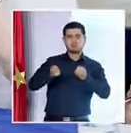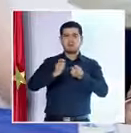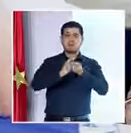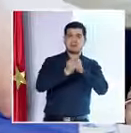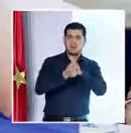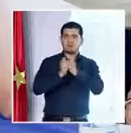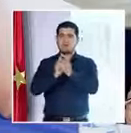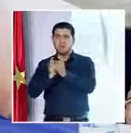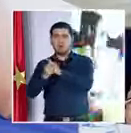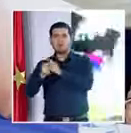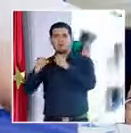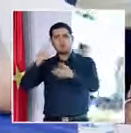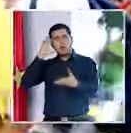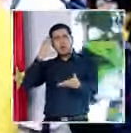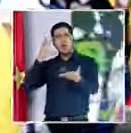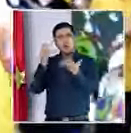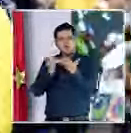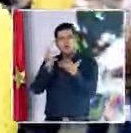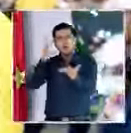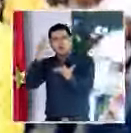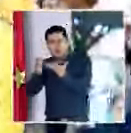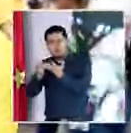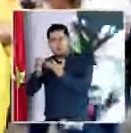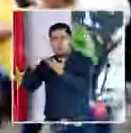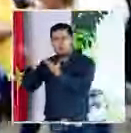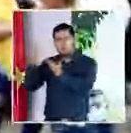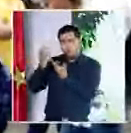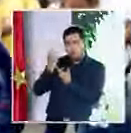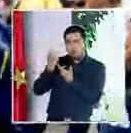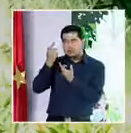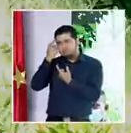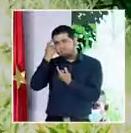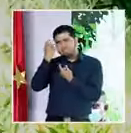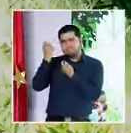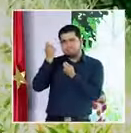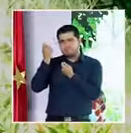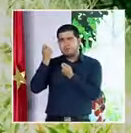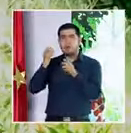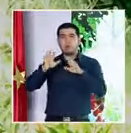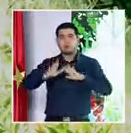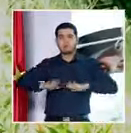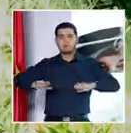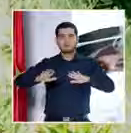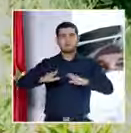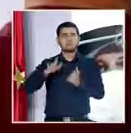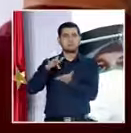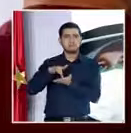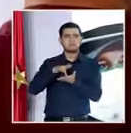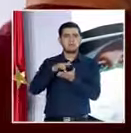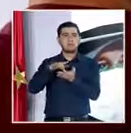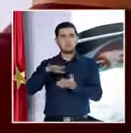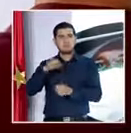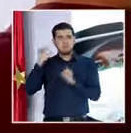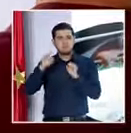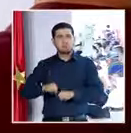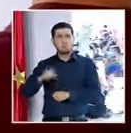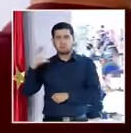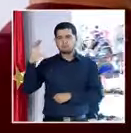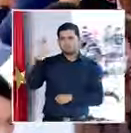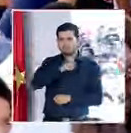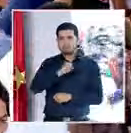conocer las iniciativas de quienes manifestaban. Decidimos escucharlos a través de espacios de participación para identificar el